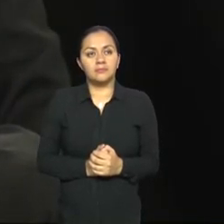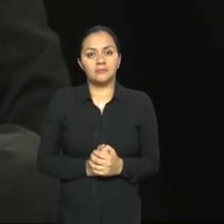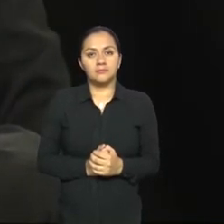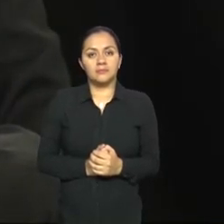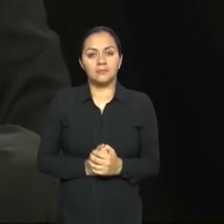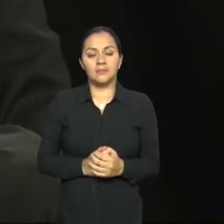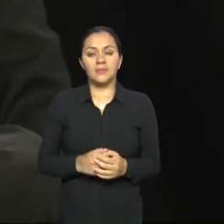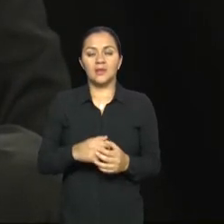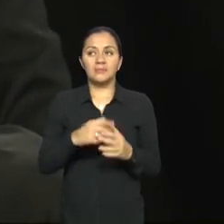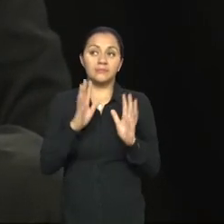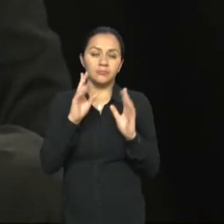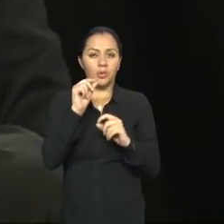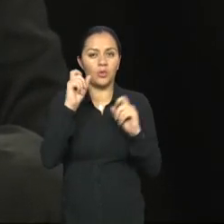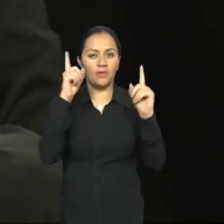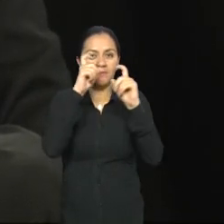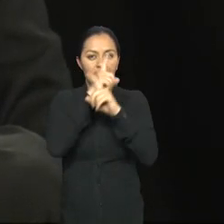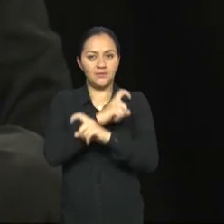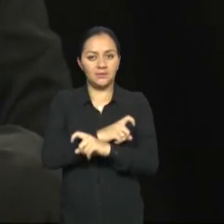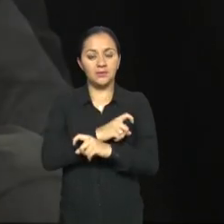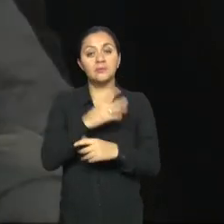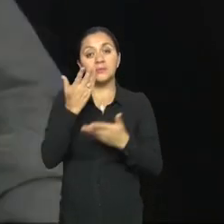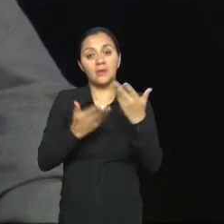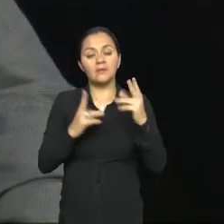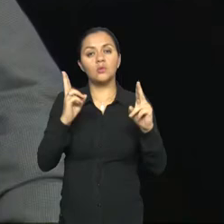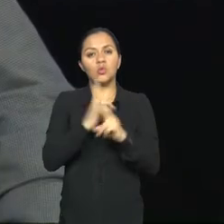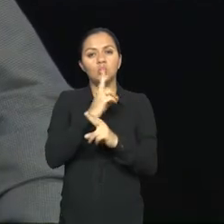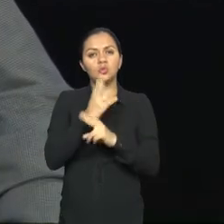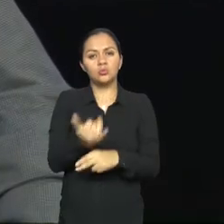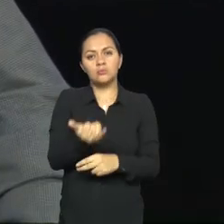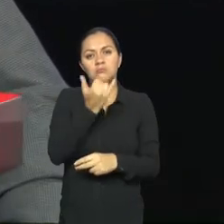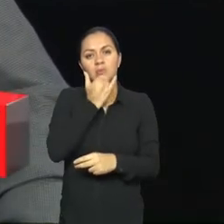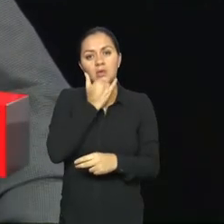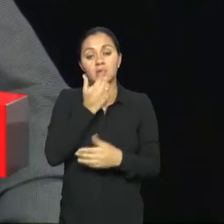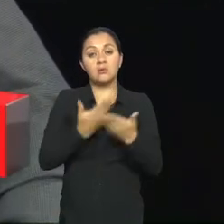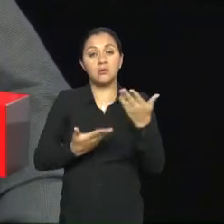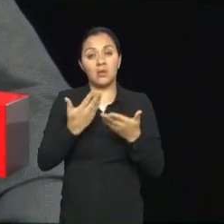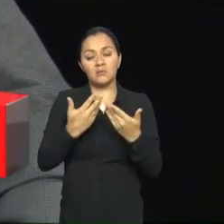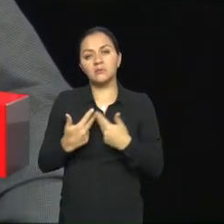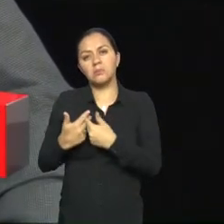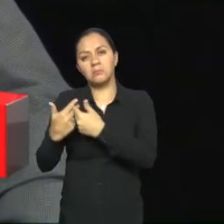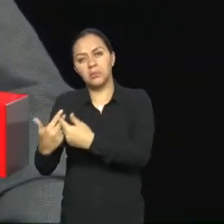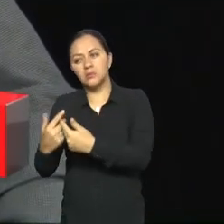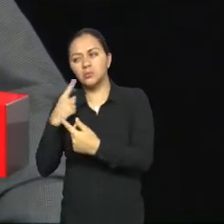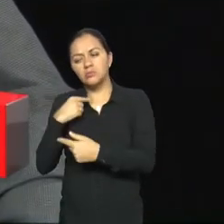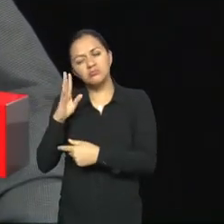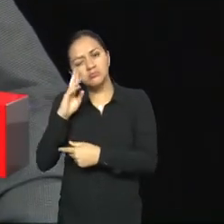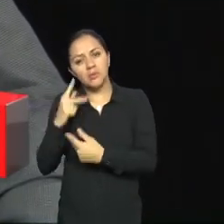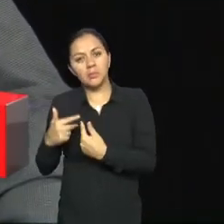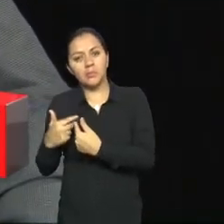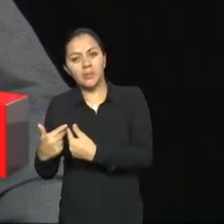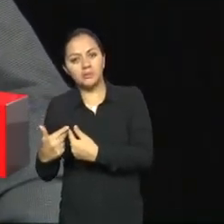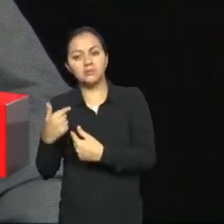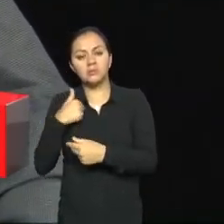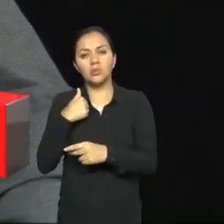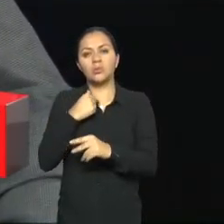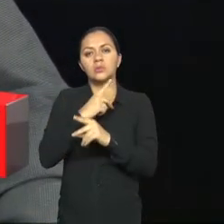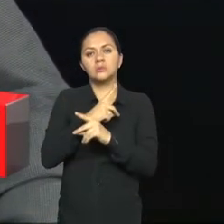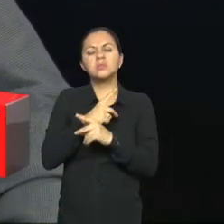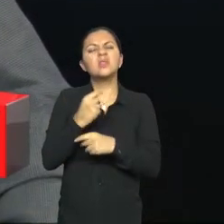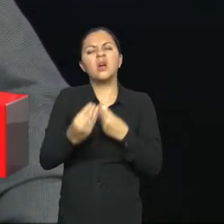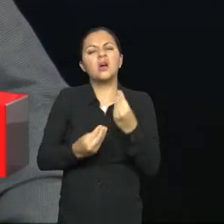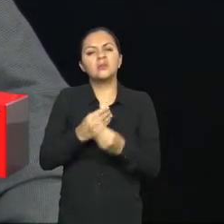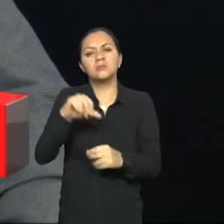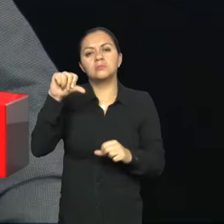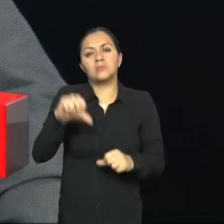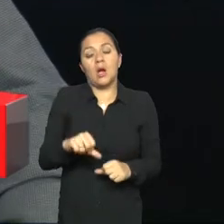uso inadecuado. De terceros o que se preste para que hagan terceros. ¿Qué puede suceder en una persona que actúe mal